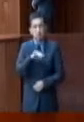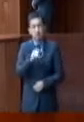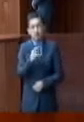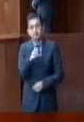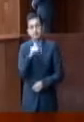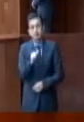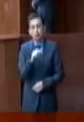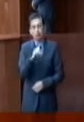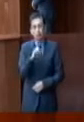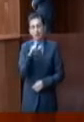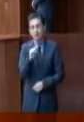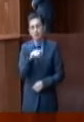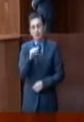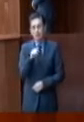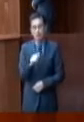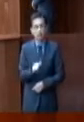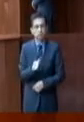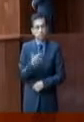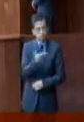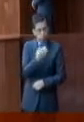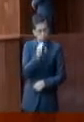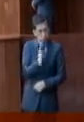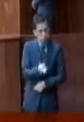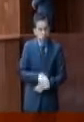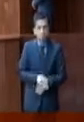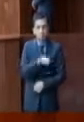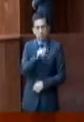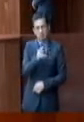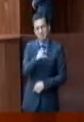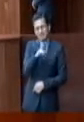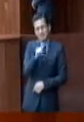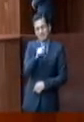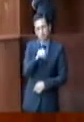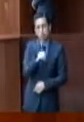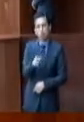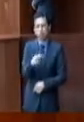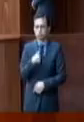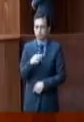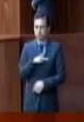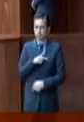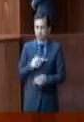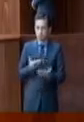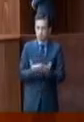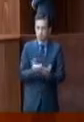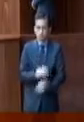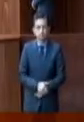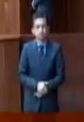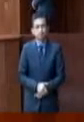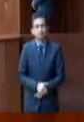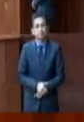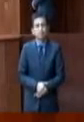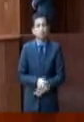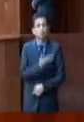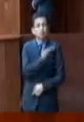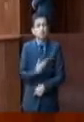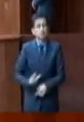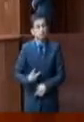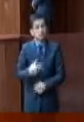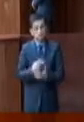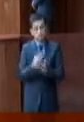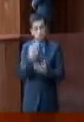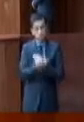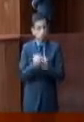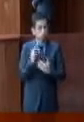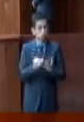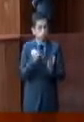de la mata pizaña gracias magistrado extra oponente quisiera que llevarse a mi consulta gracias maestro presidente los proyectos fueron aprobados por